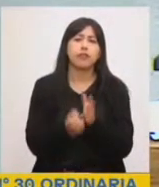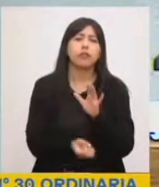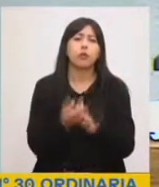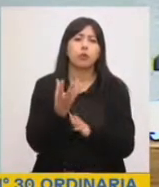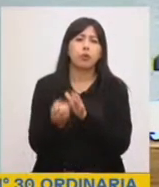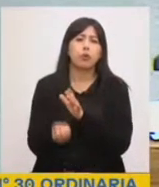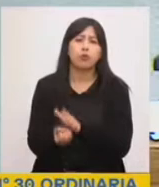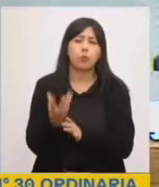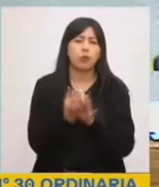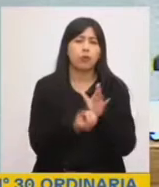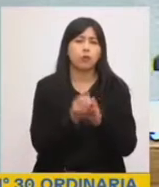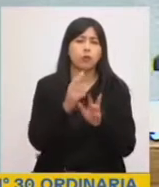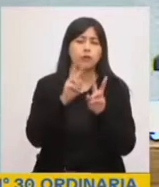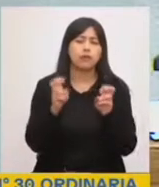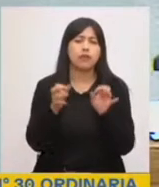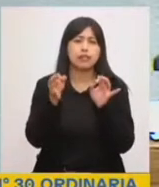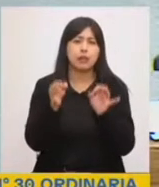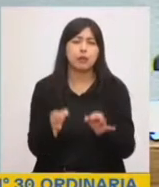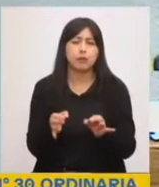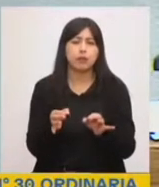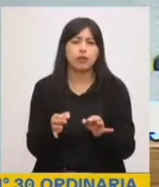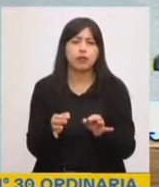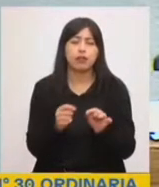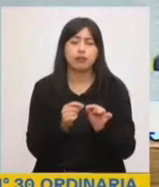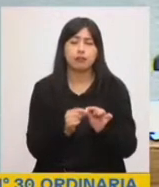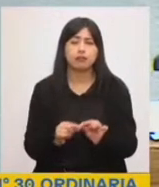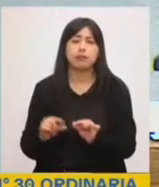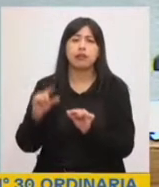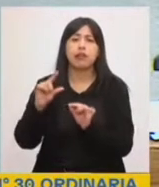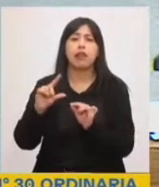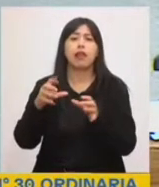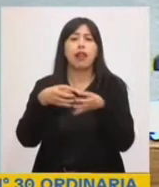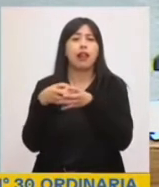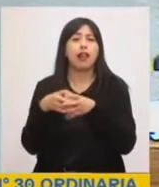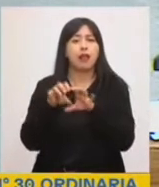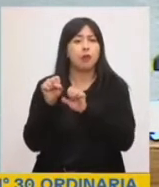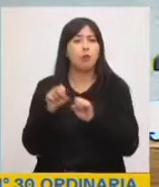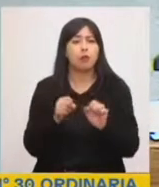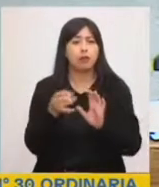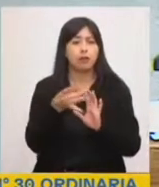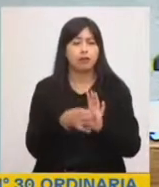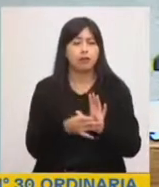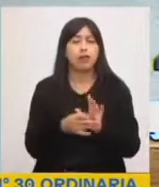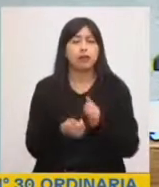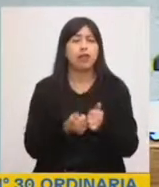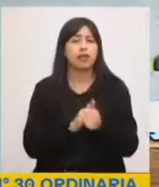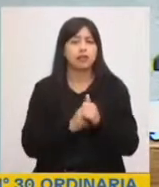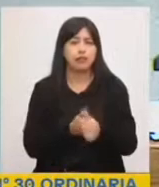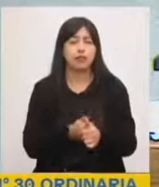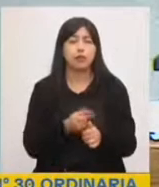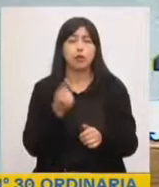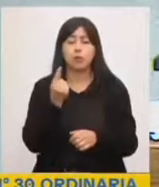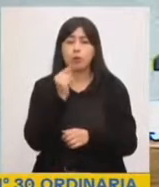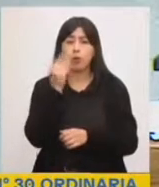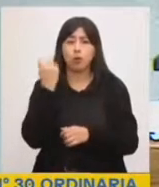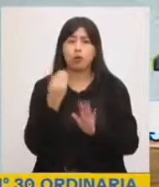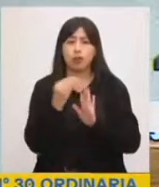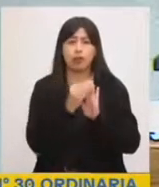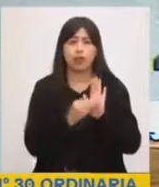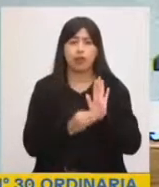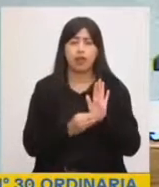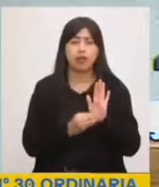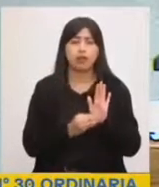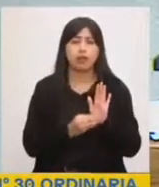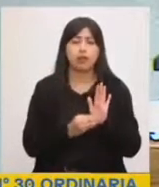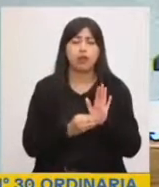fuerzas de seguridad. La evolución del crimen organizado en Chile es un claro reflejo de estos desafíos. Según los datos recientes, las organizaciones criminales